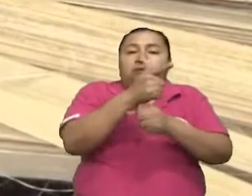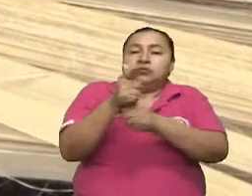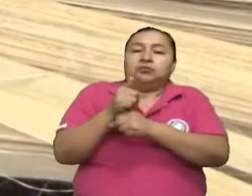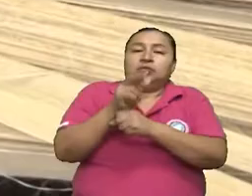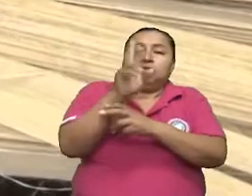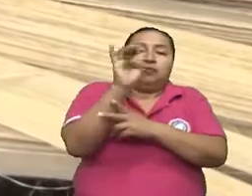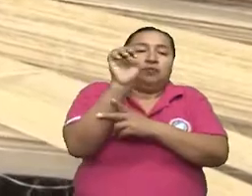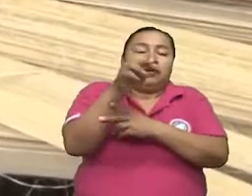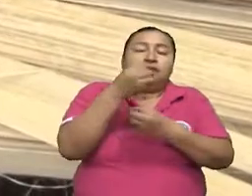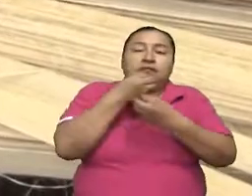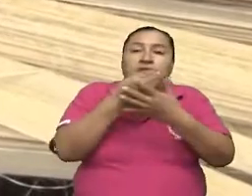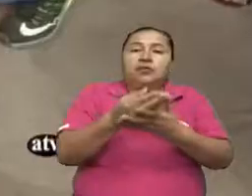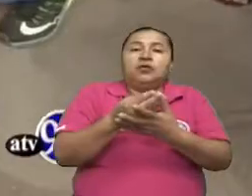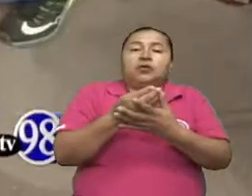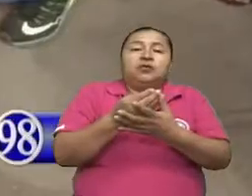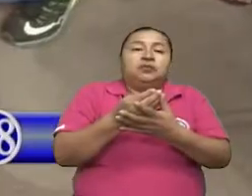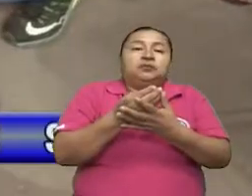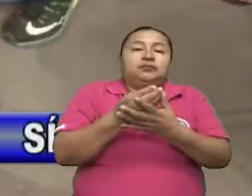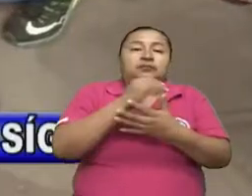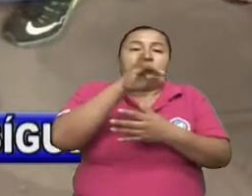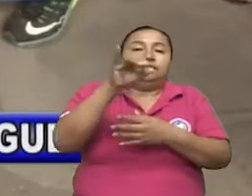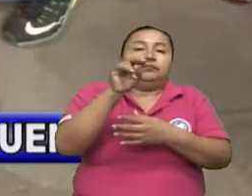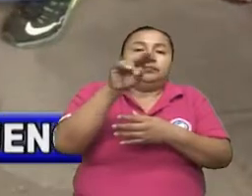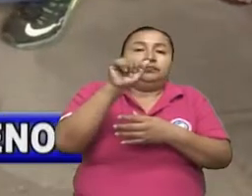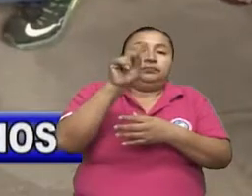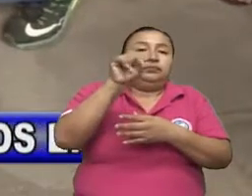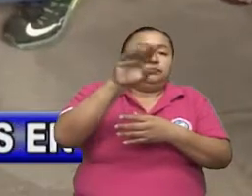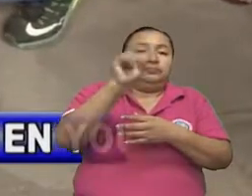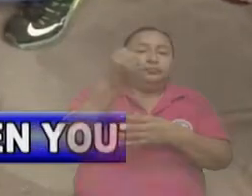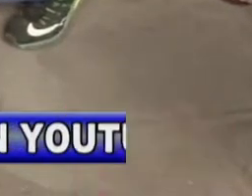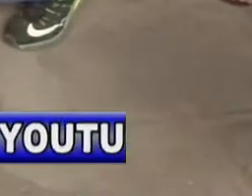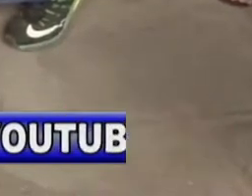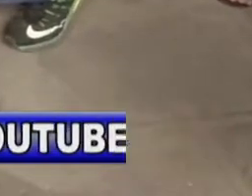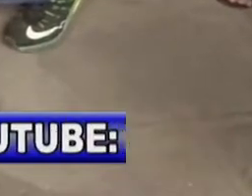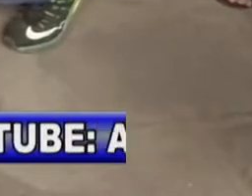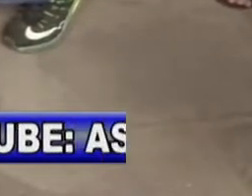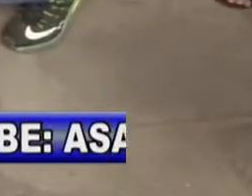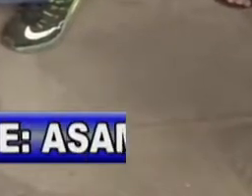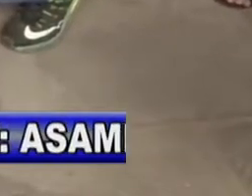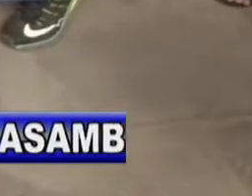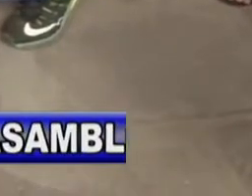de Rubén Castro, informó para el canal parlamentario Jonathan Castro.